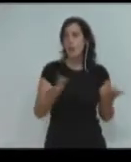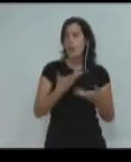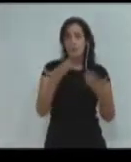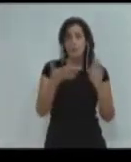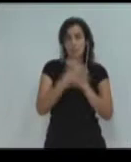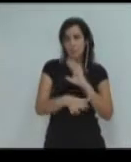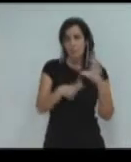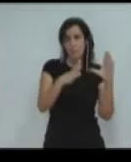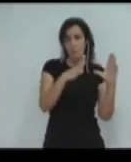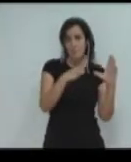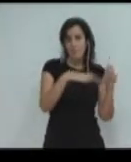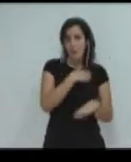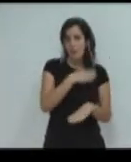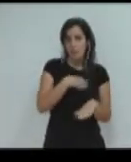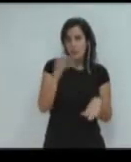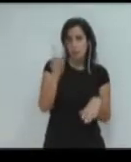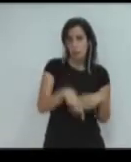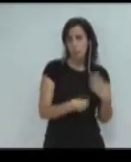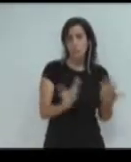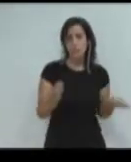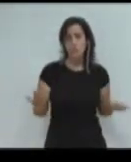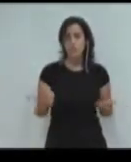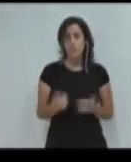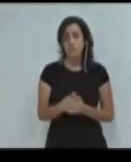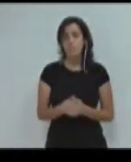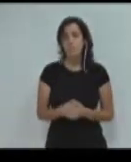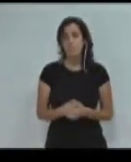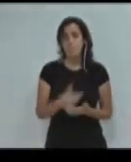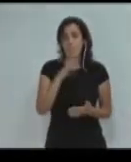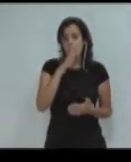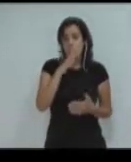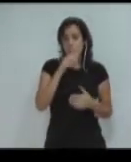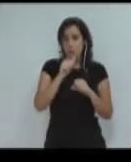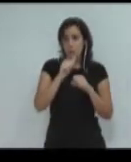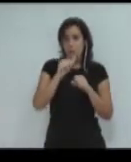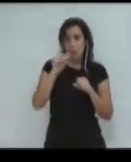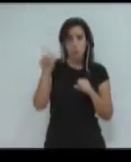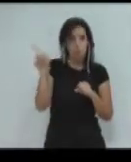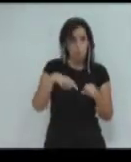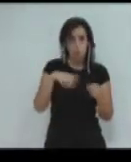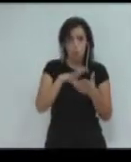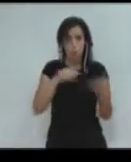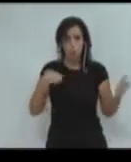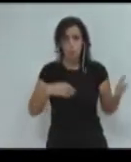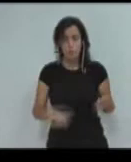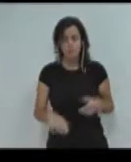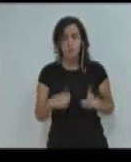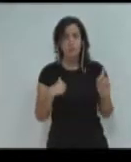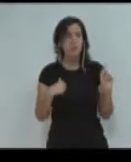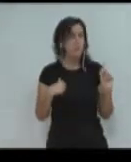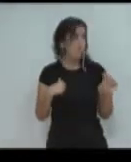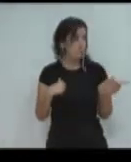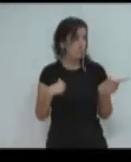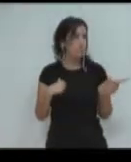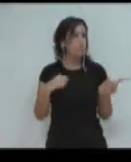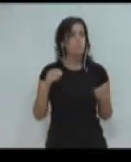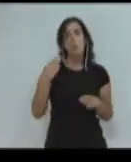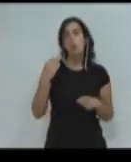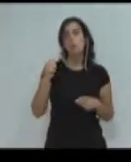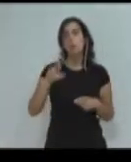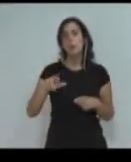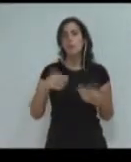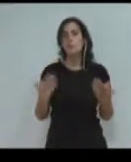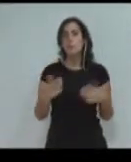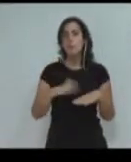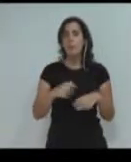en todas en general, ¿no? Sí, yo creo que nos servirían a todos. Efectivamente, pero yo creo que es por una cuestión ya simplemente